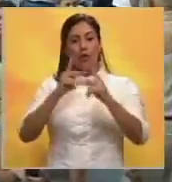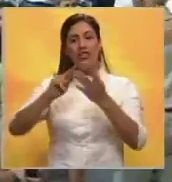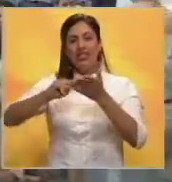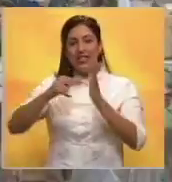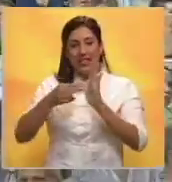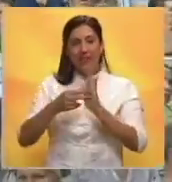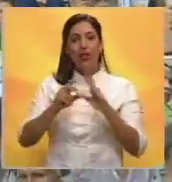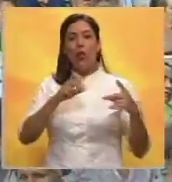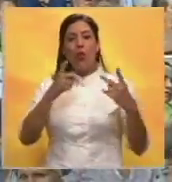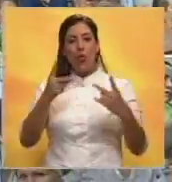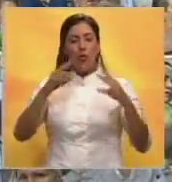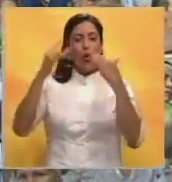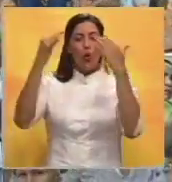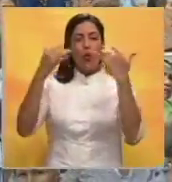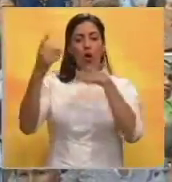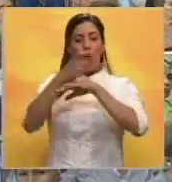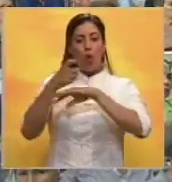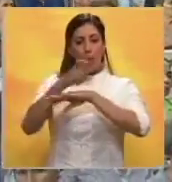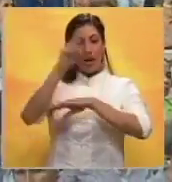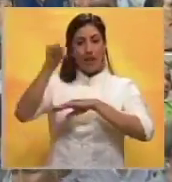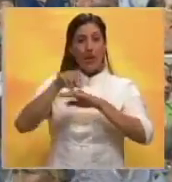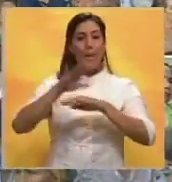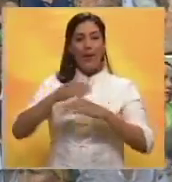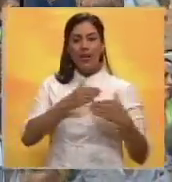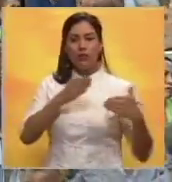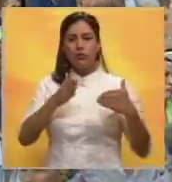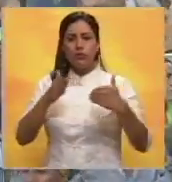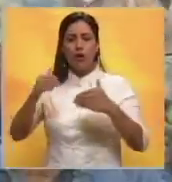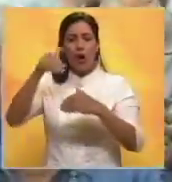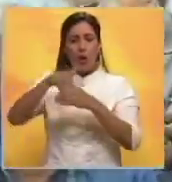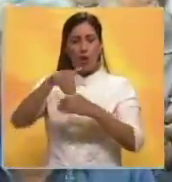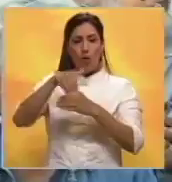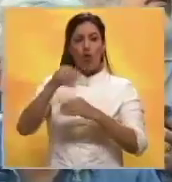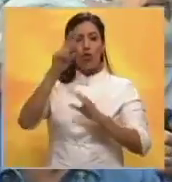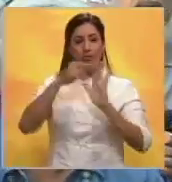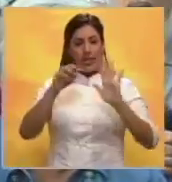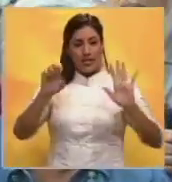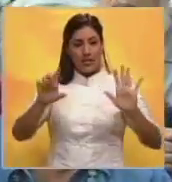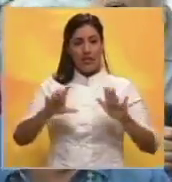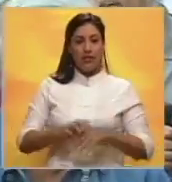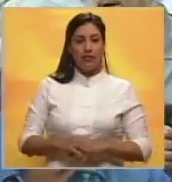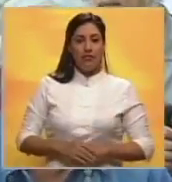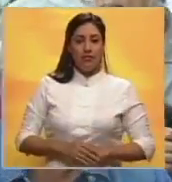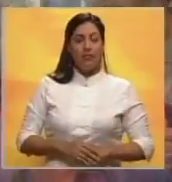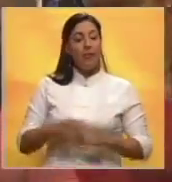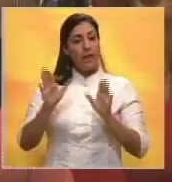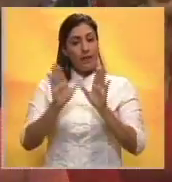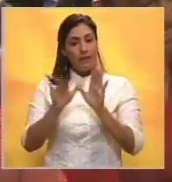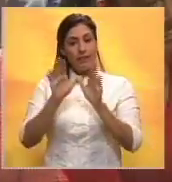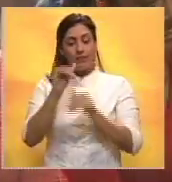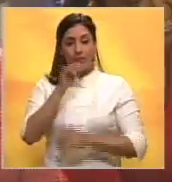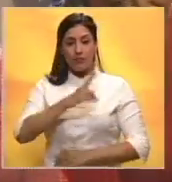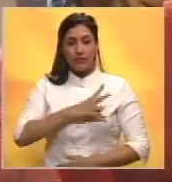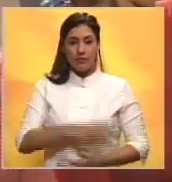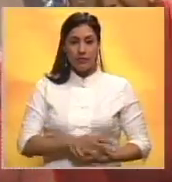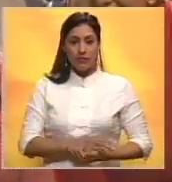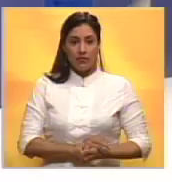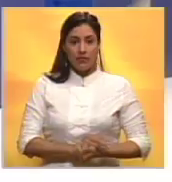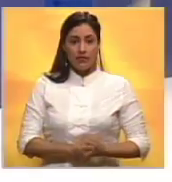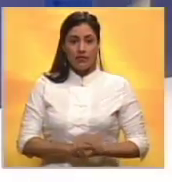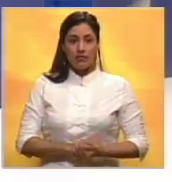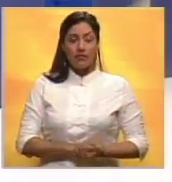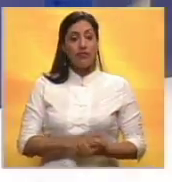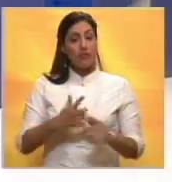signifique una maniobra del gobierno nacional para postergar las elecciones de 2017 Ángel López noticiero venevisión